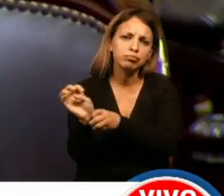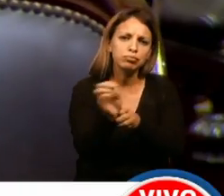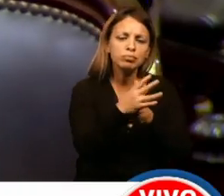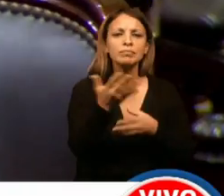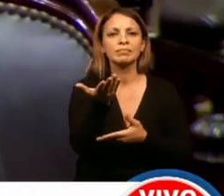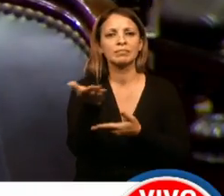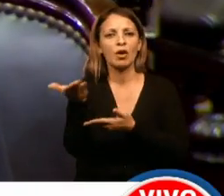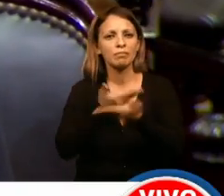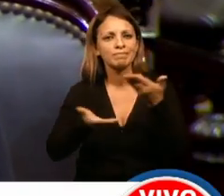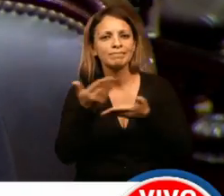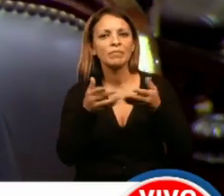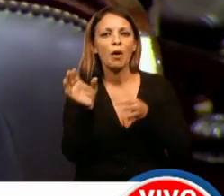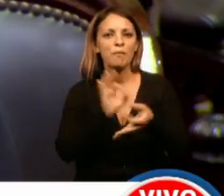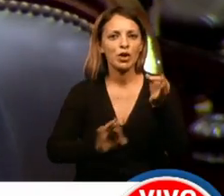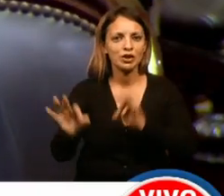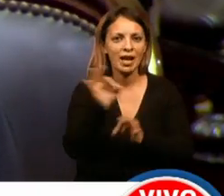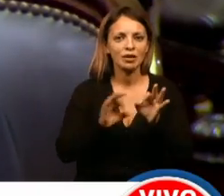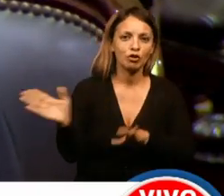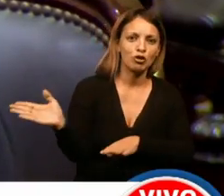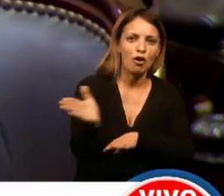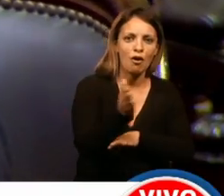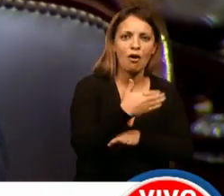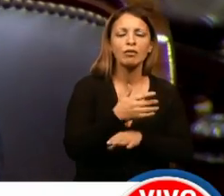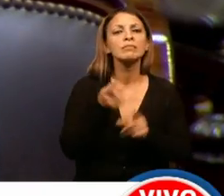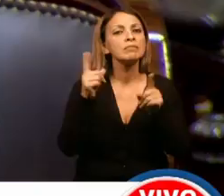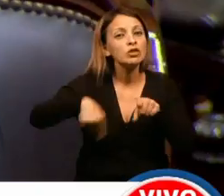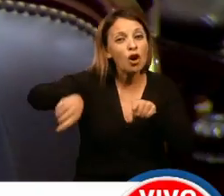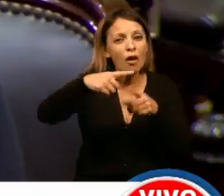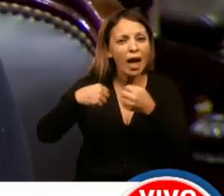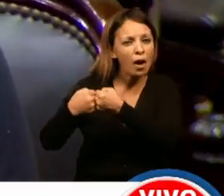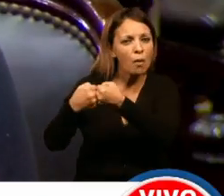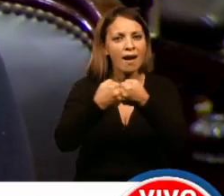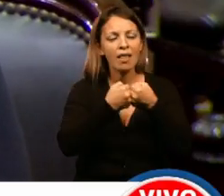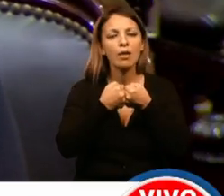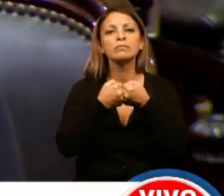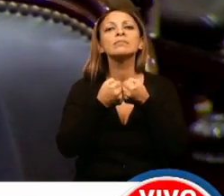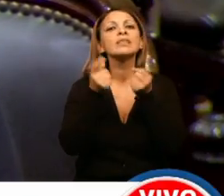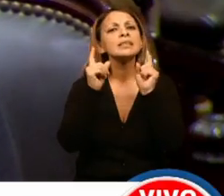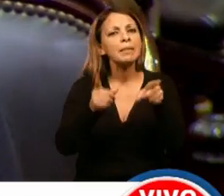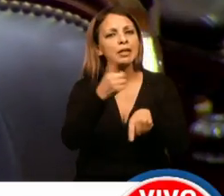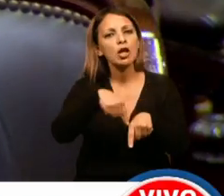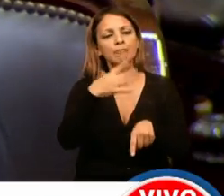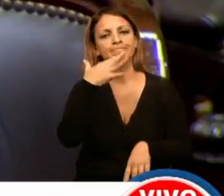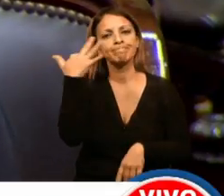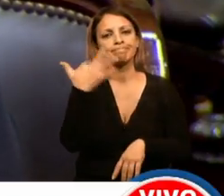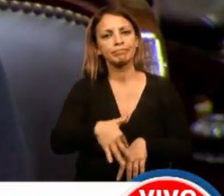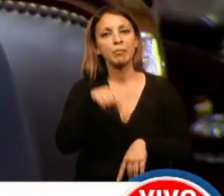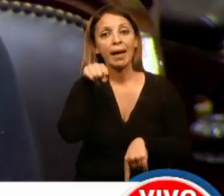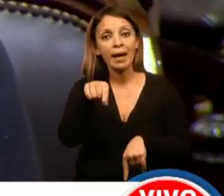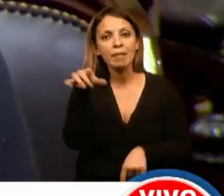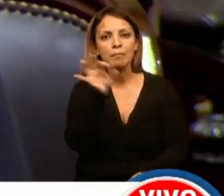con estas organizaciones hermanas no sólo comparten este proyecto sino que entendimos que este proyecto